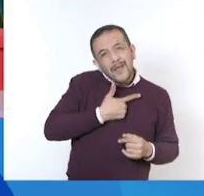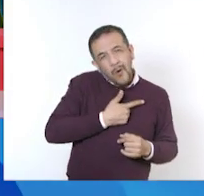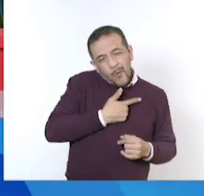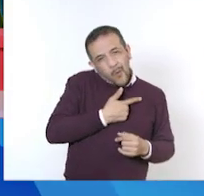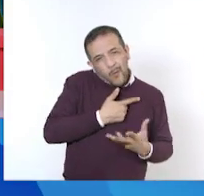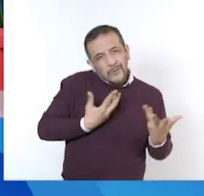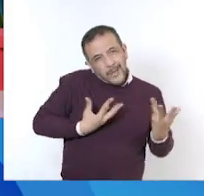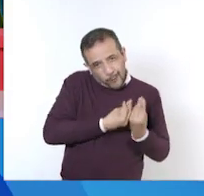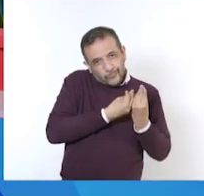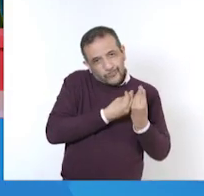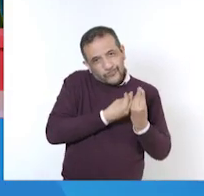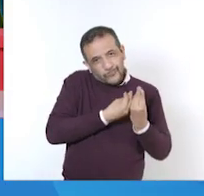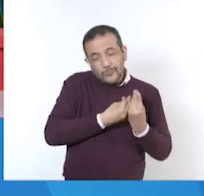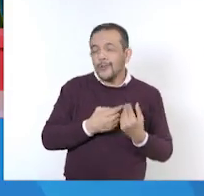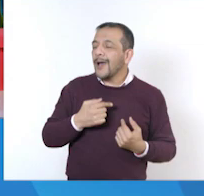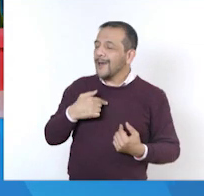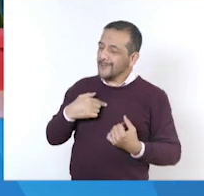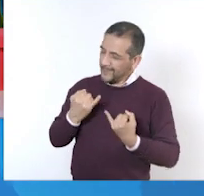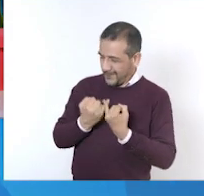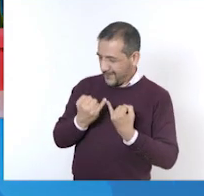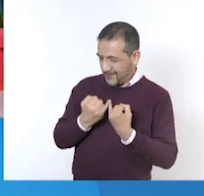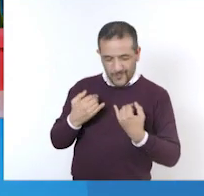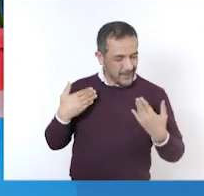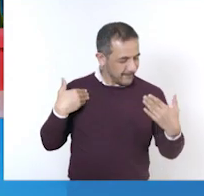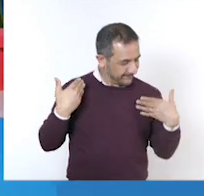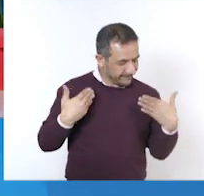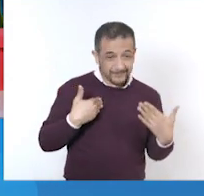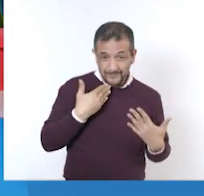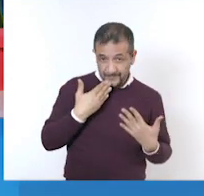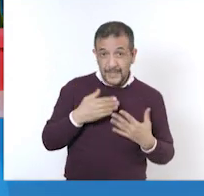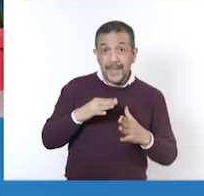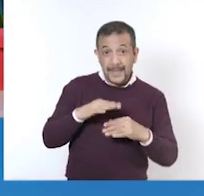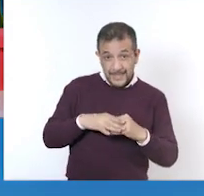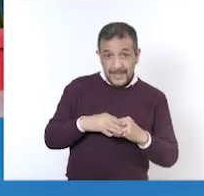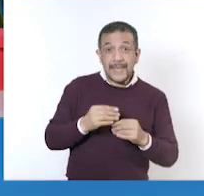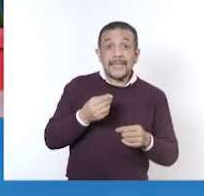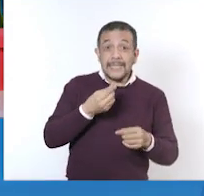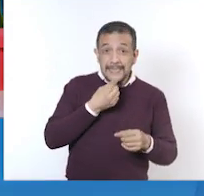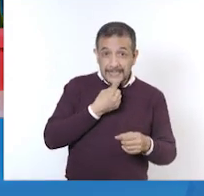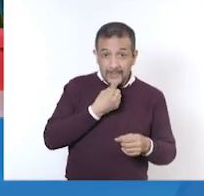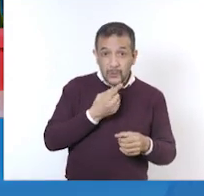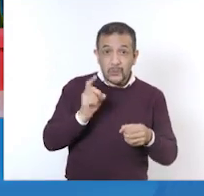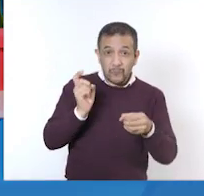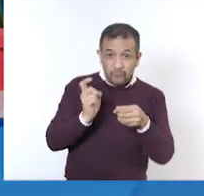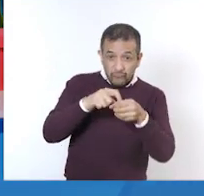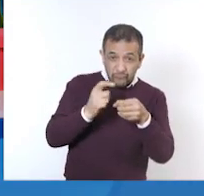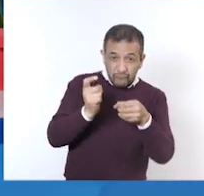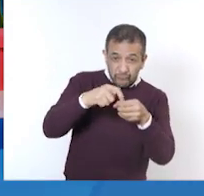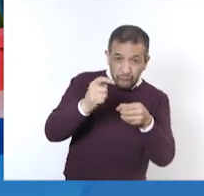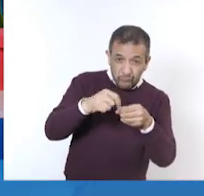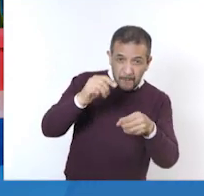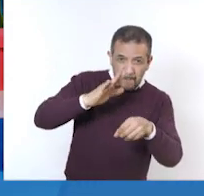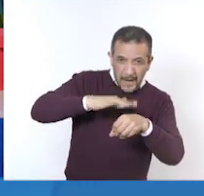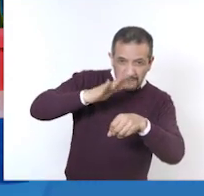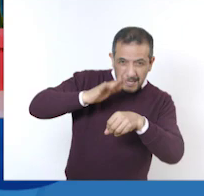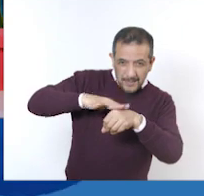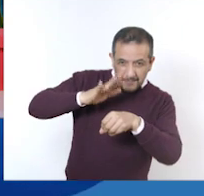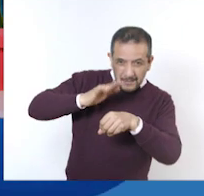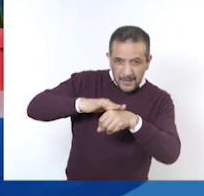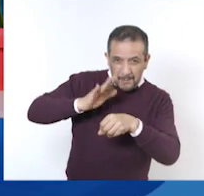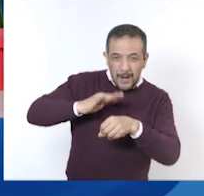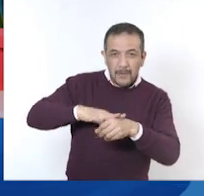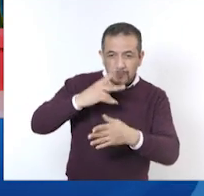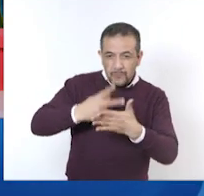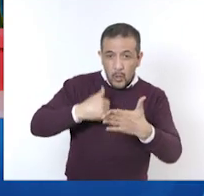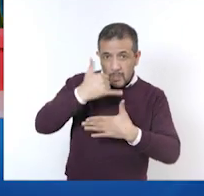Me gusta estar con ustedes. A mí también. Cada vez hay más niños que se unen a este gran equipo de proyectos